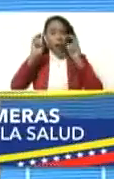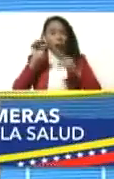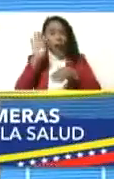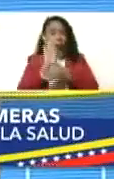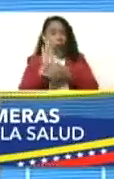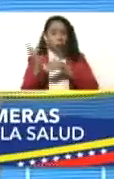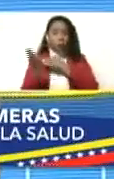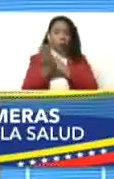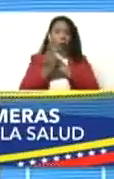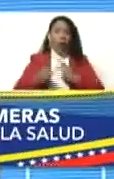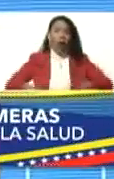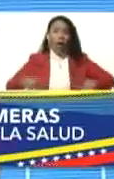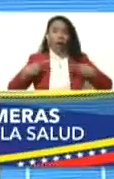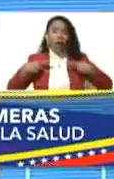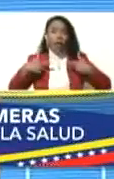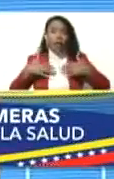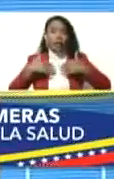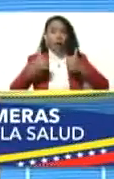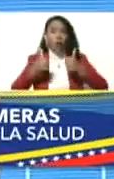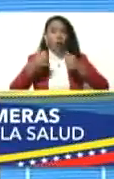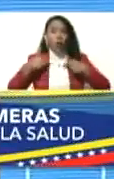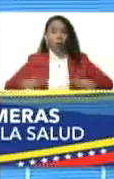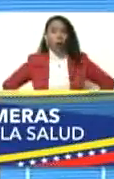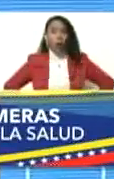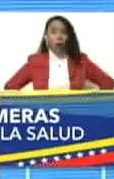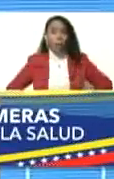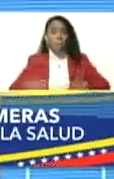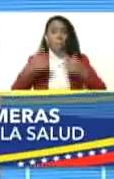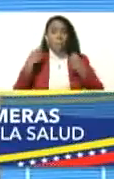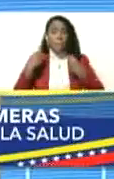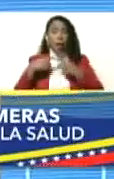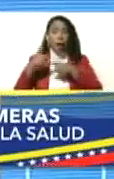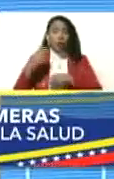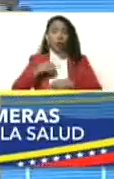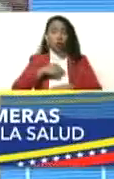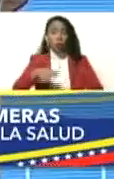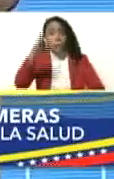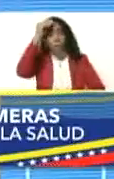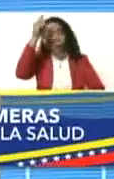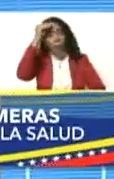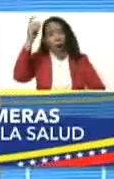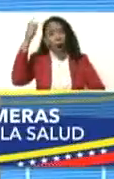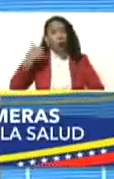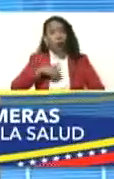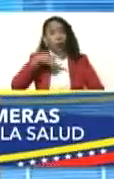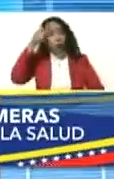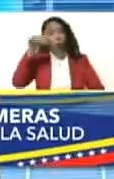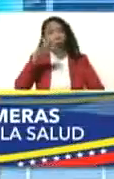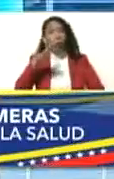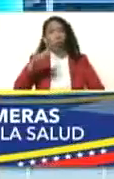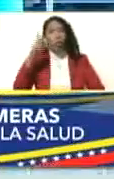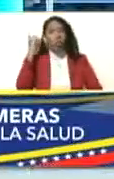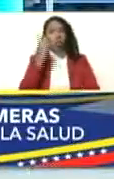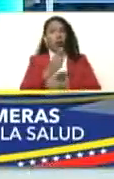la vida y la salud de la humanidad. Para eso nos formamos y a nuestro pueblo nos